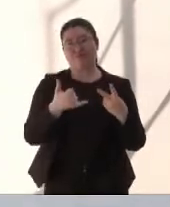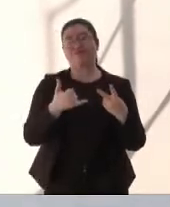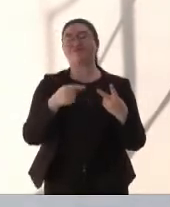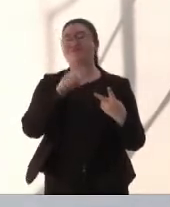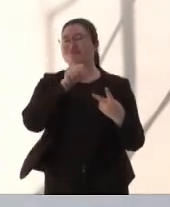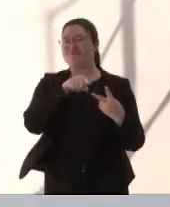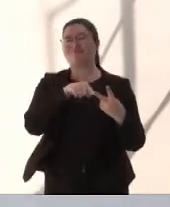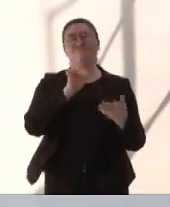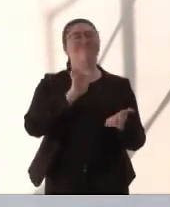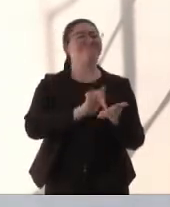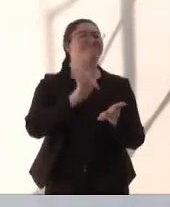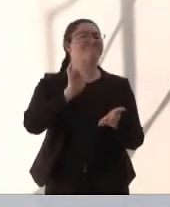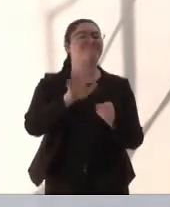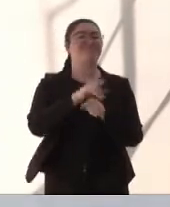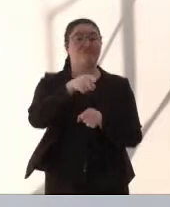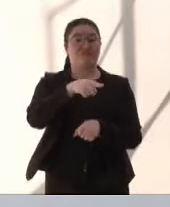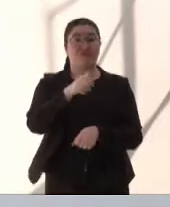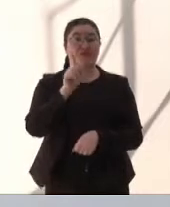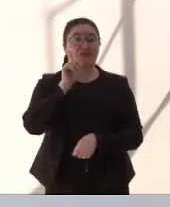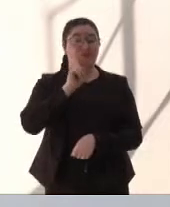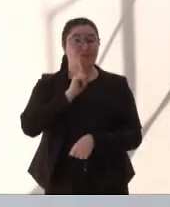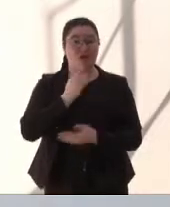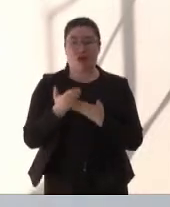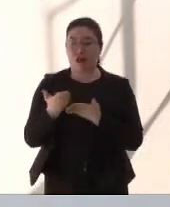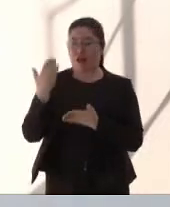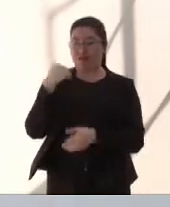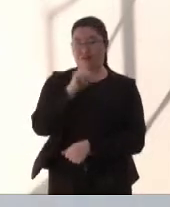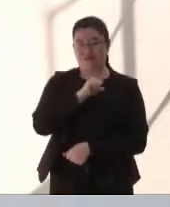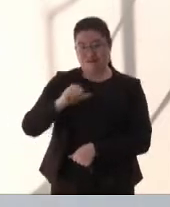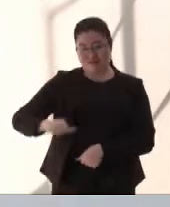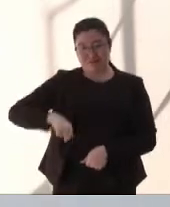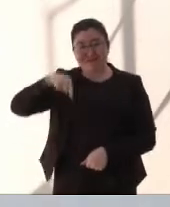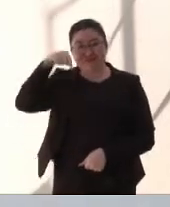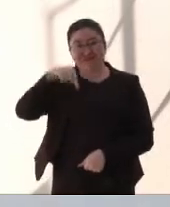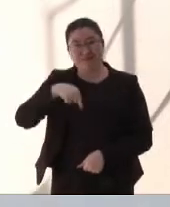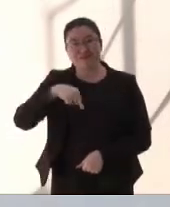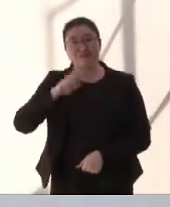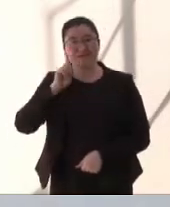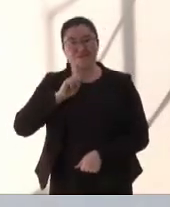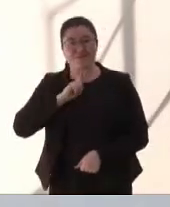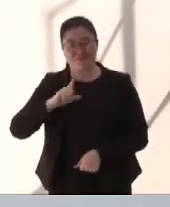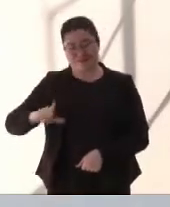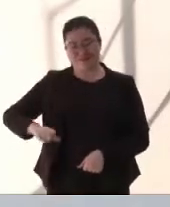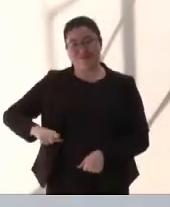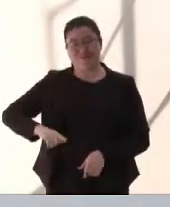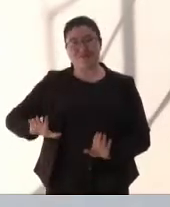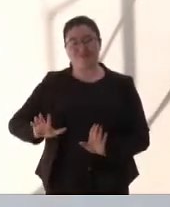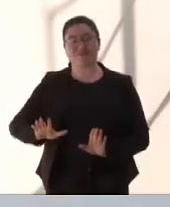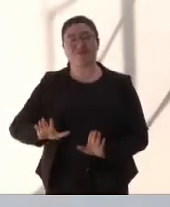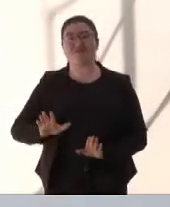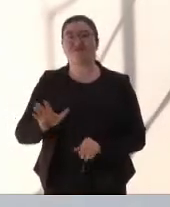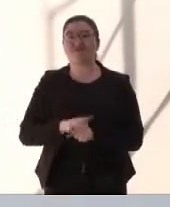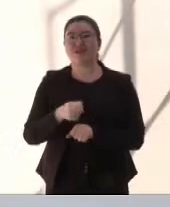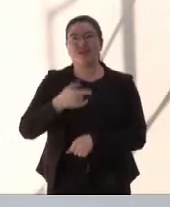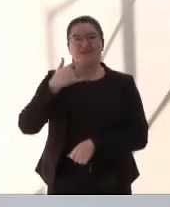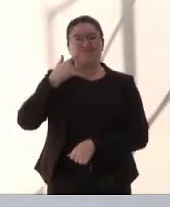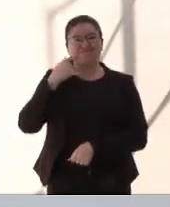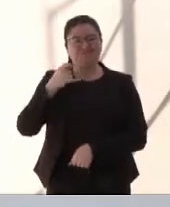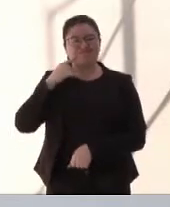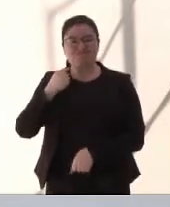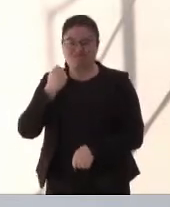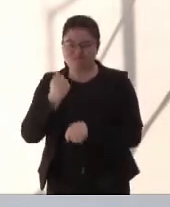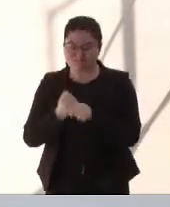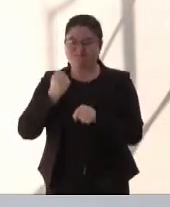porque Patti fue la anterior alcaldesa y que fue gracias a su terquedad que ubicamos